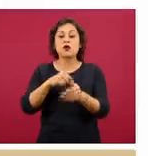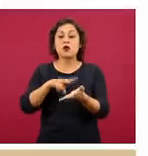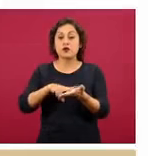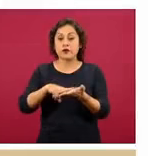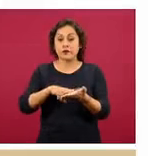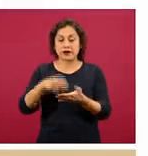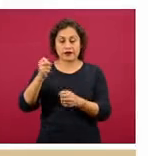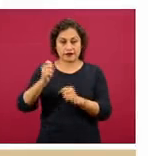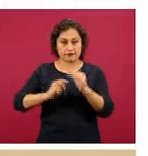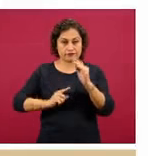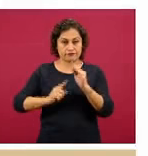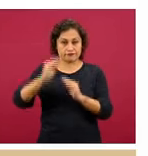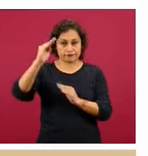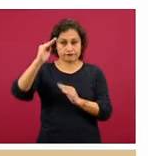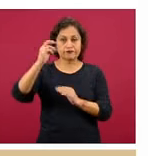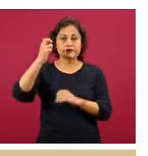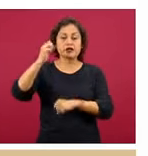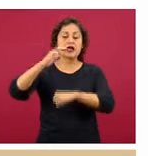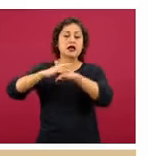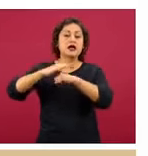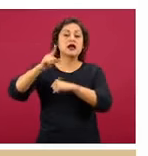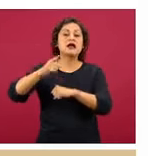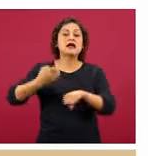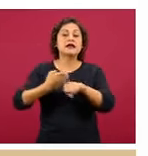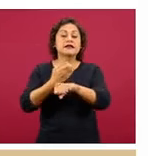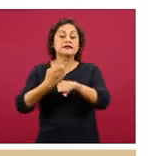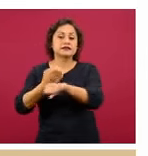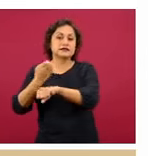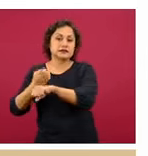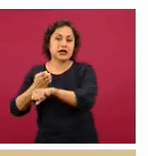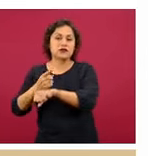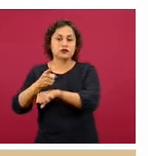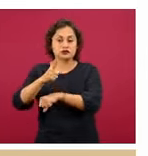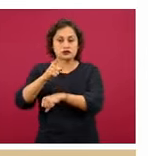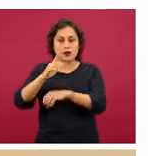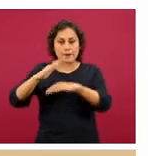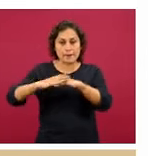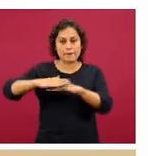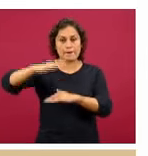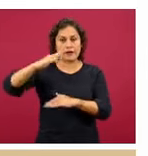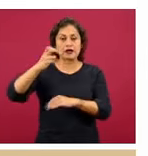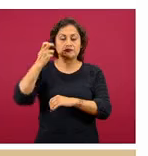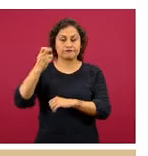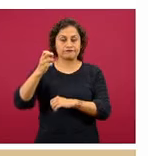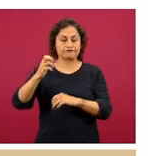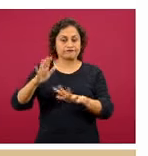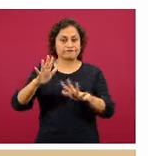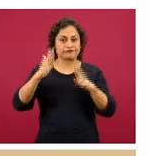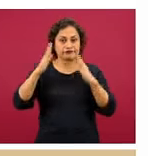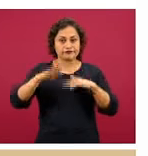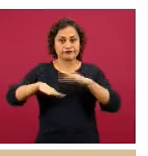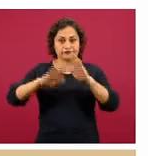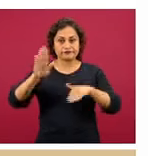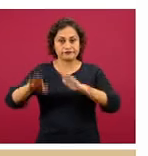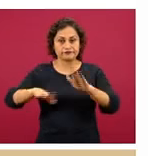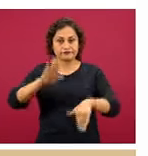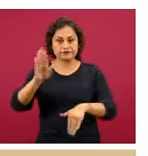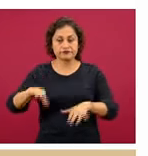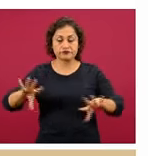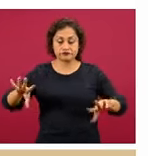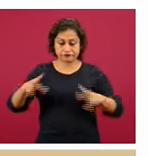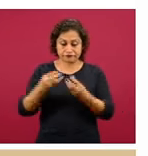más importantes de las entidades federativas con un mayor pico de exceso de mortalidad, llegando de manera acumulada